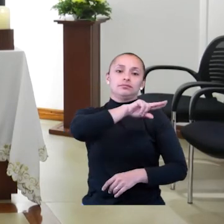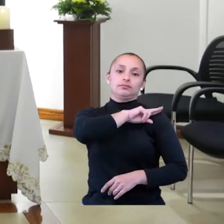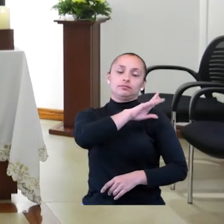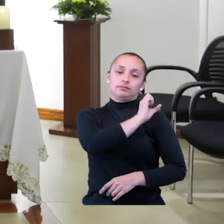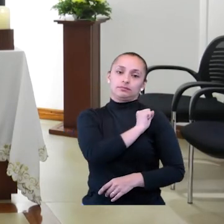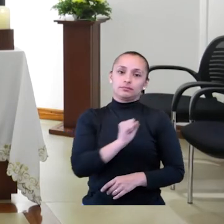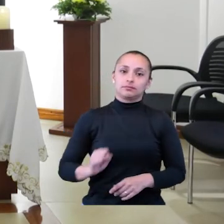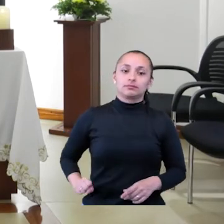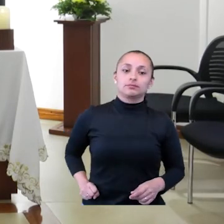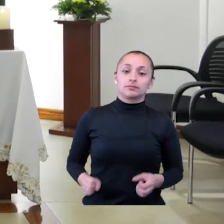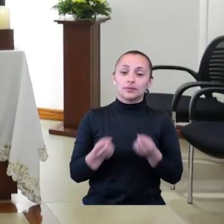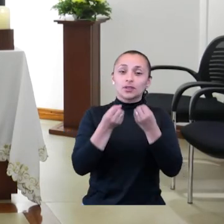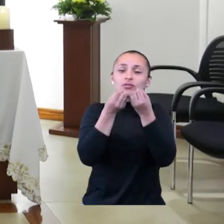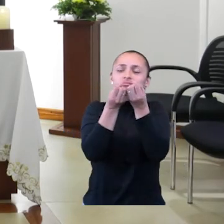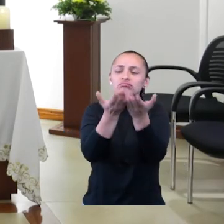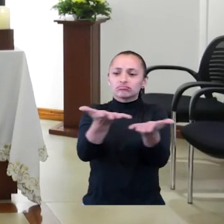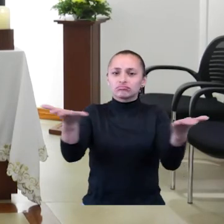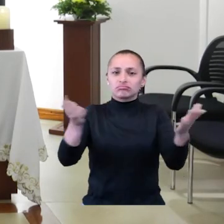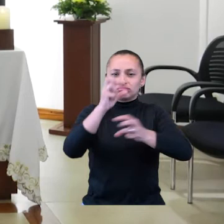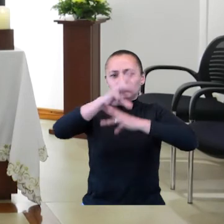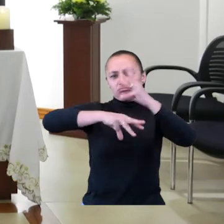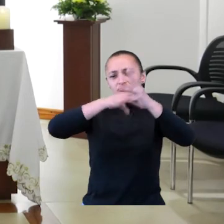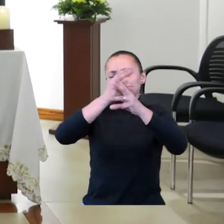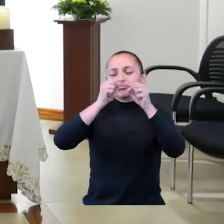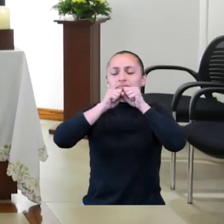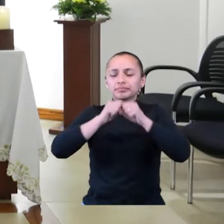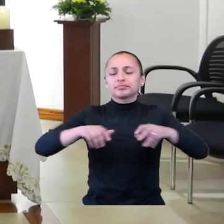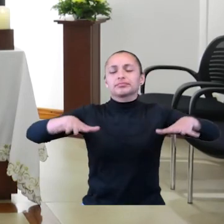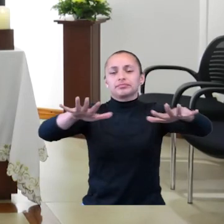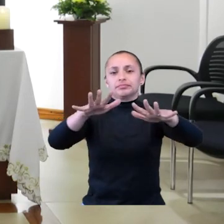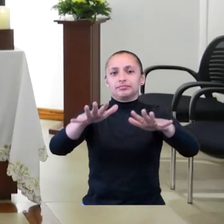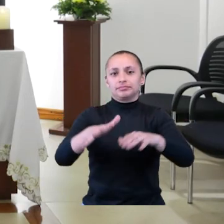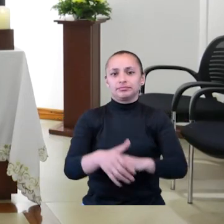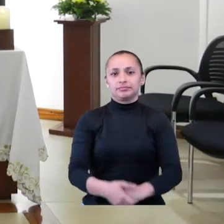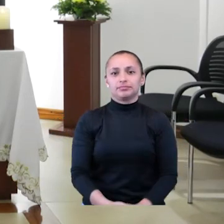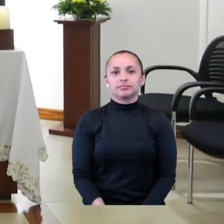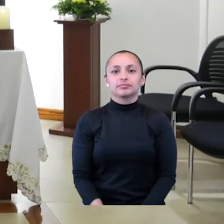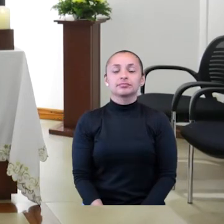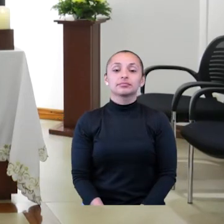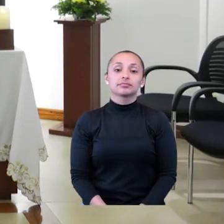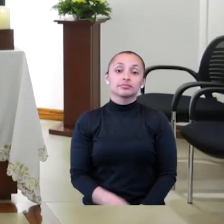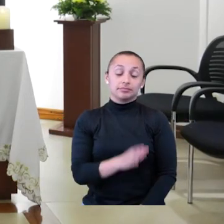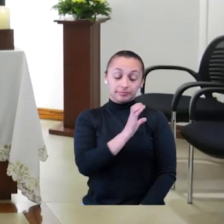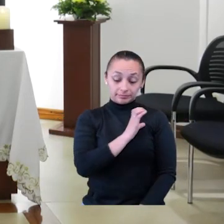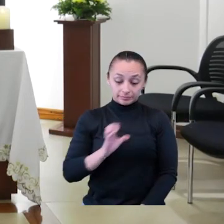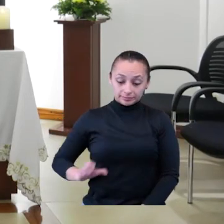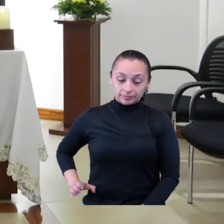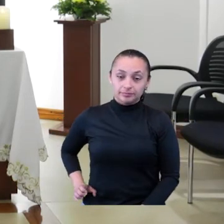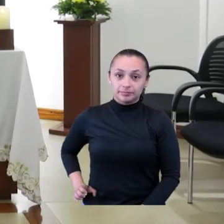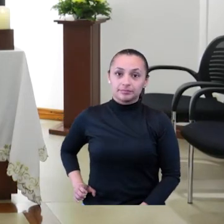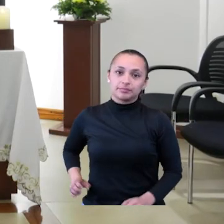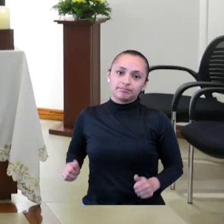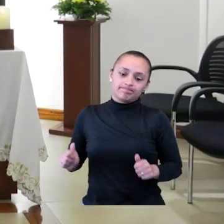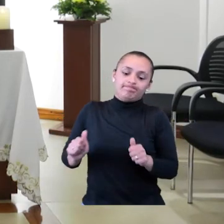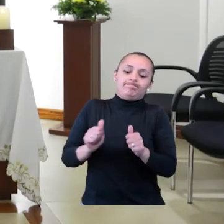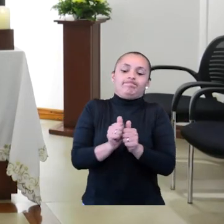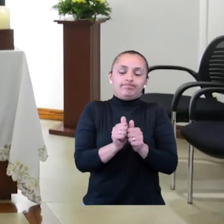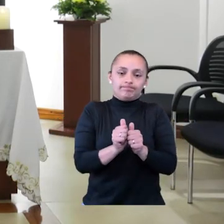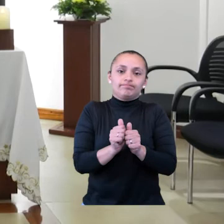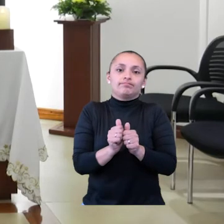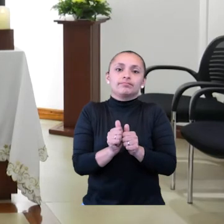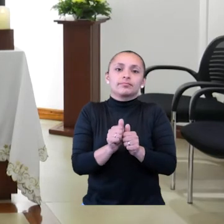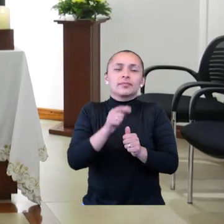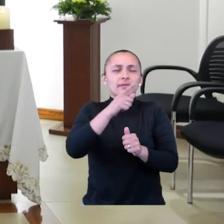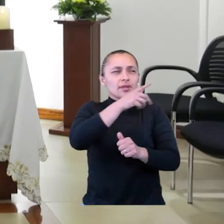concedes al mundo todos los bienes por cristo con él y en él a ti dios